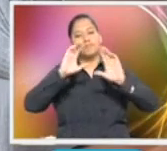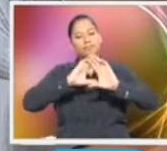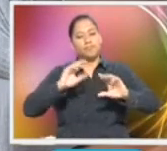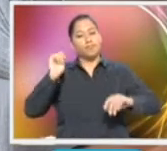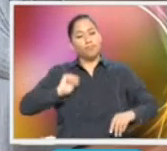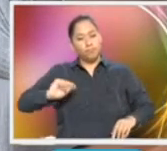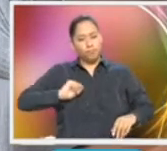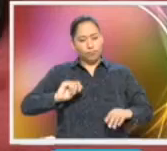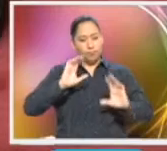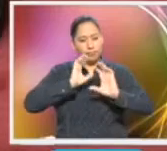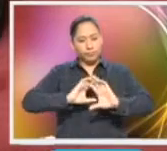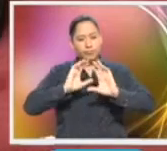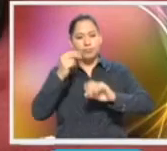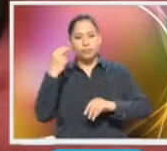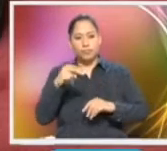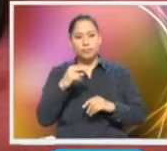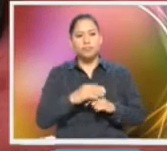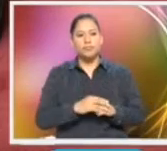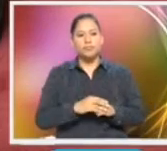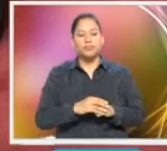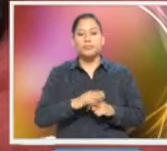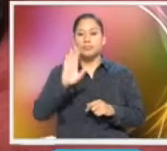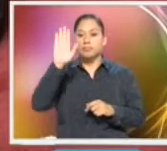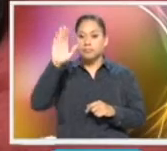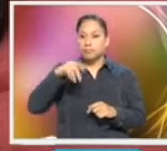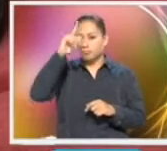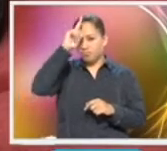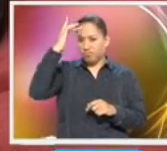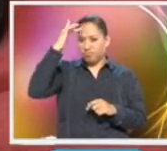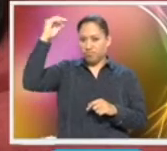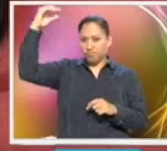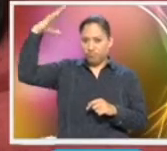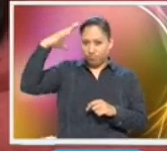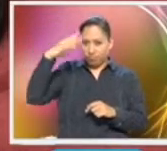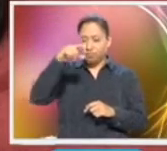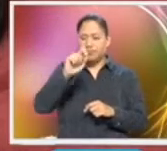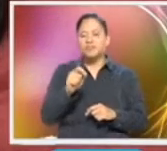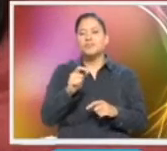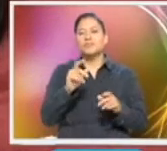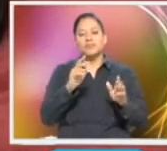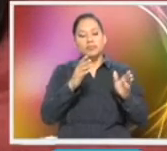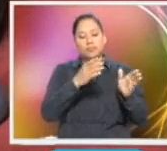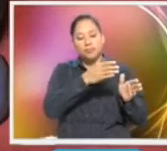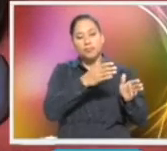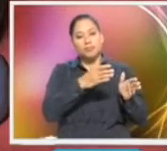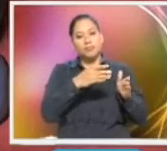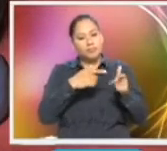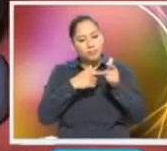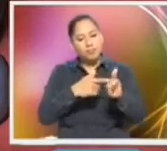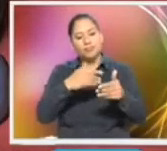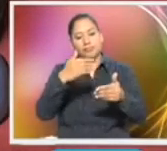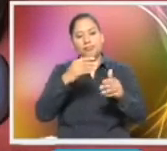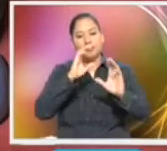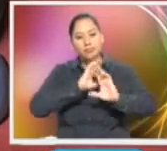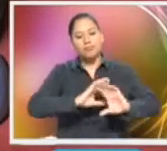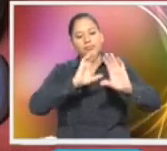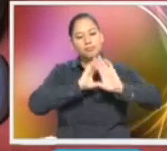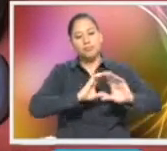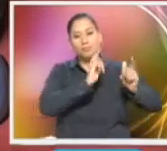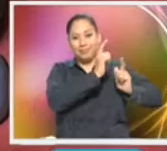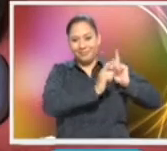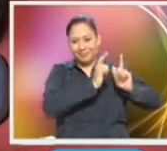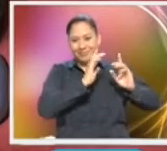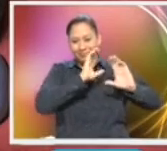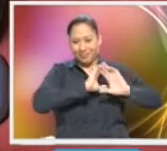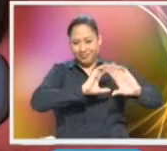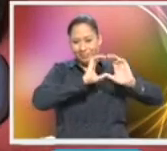antiguo, que es el Veni Spirit, que es una secuencia que es anterior al canto gregoriano, es